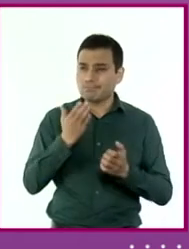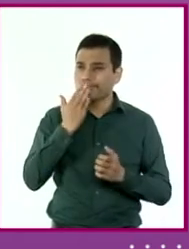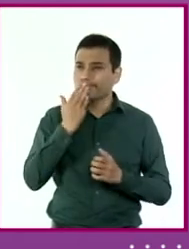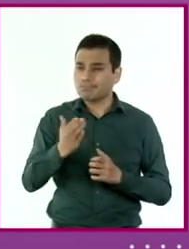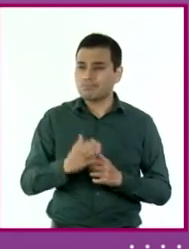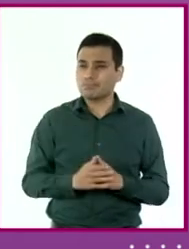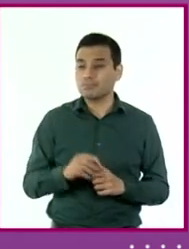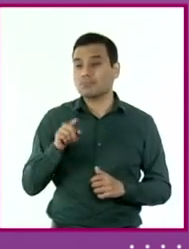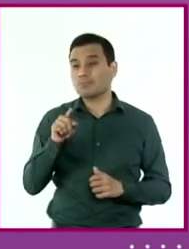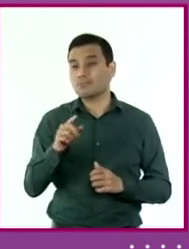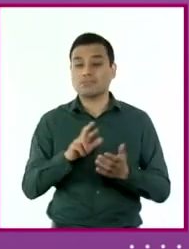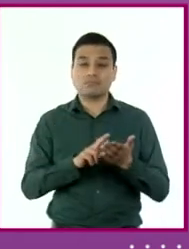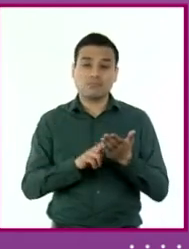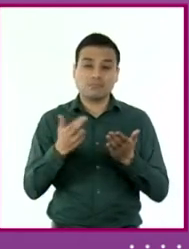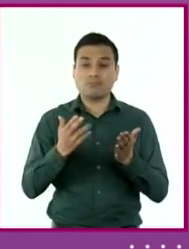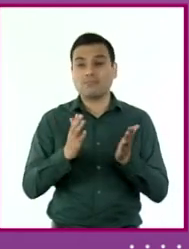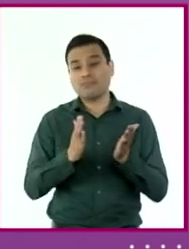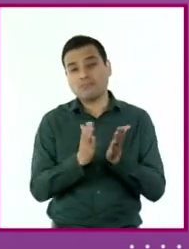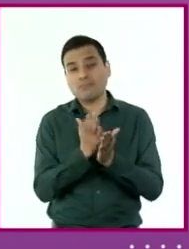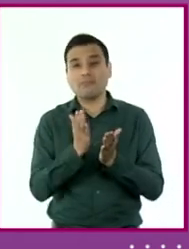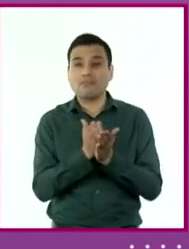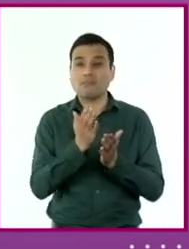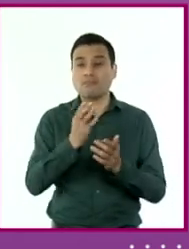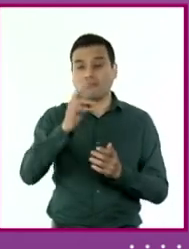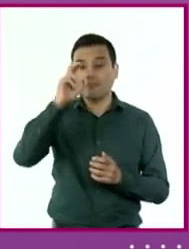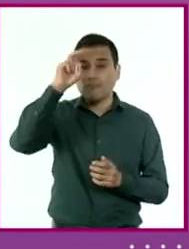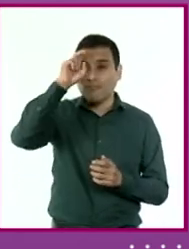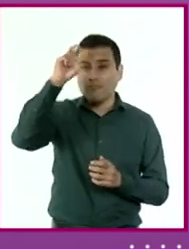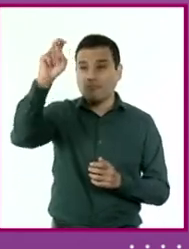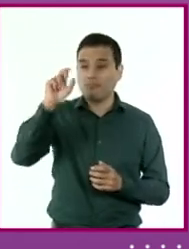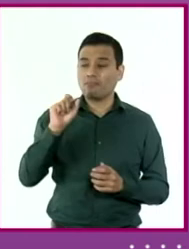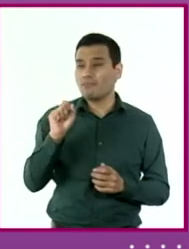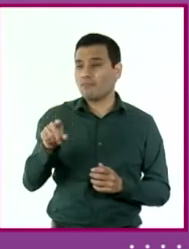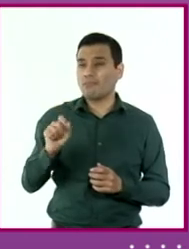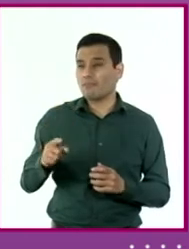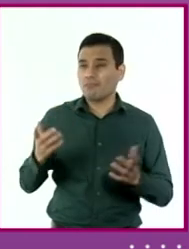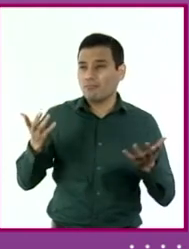el tiempo leyendo revistas y soñando.